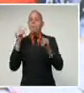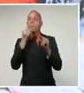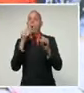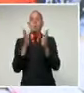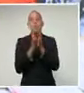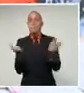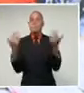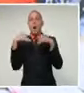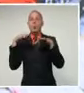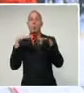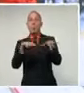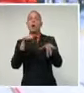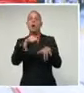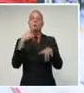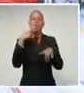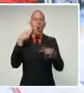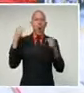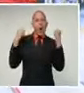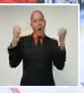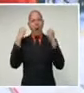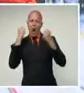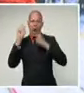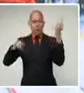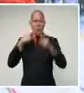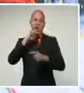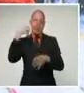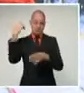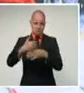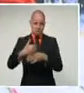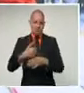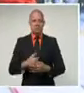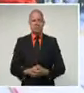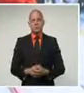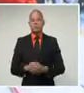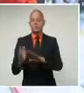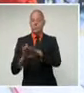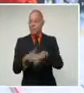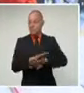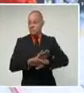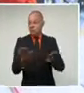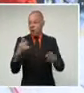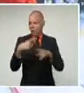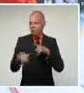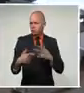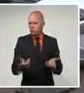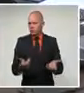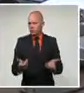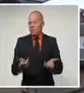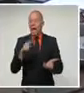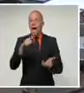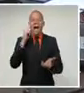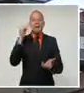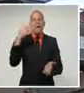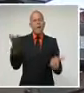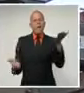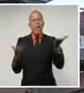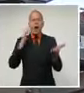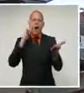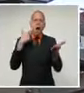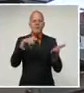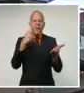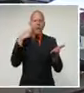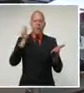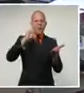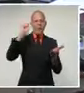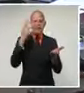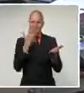denunciar el criminal bloqueo de Estados Unidos contra Cuba. También se dio a conocer que la emulación aniversario 61 de